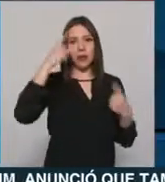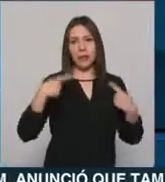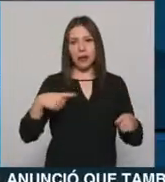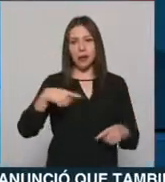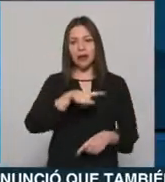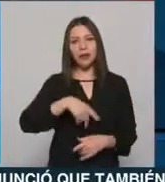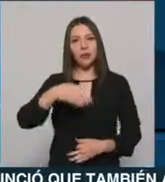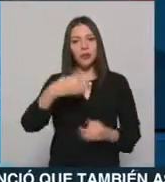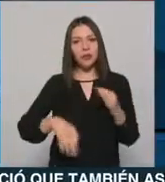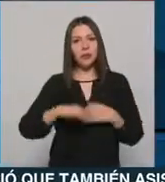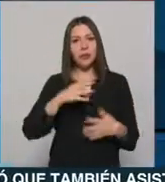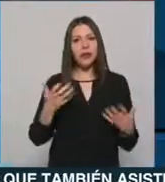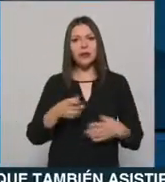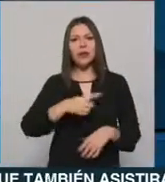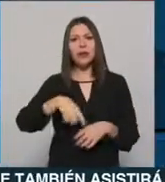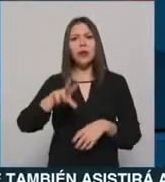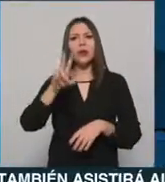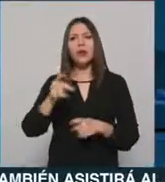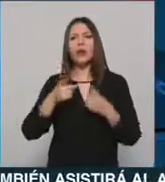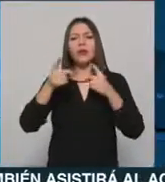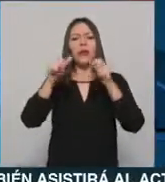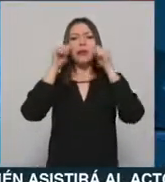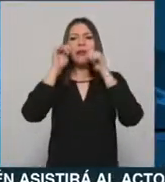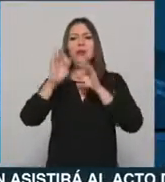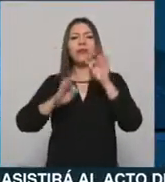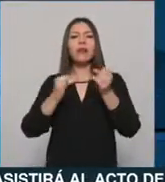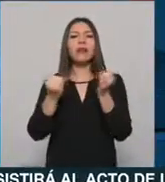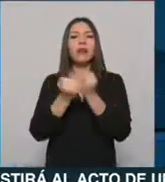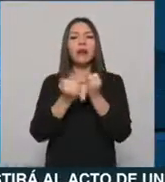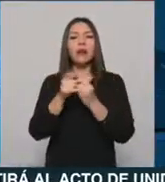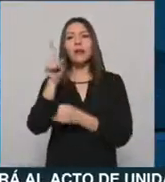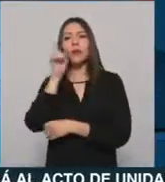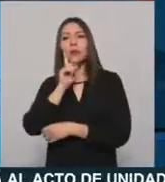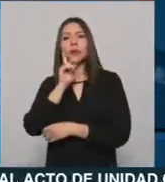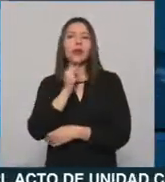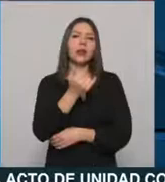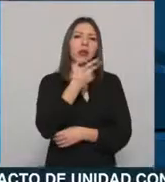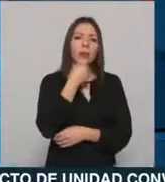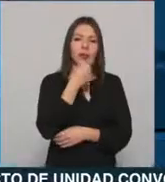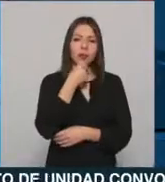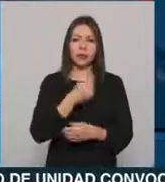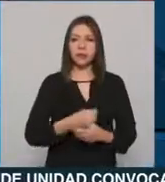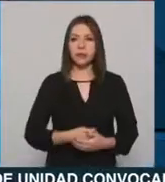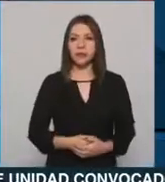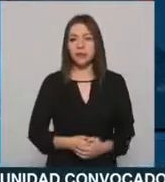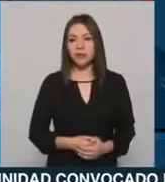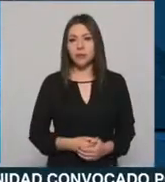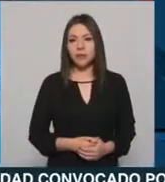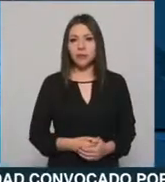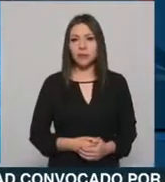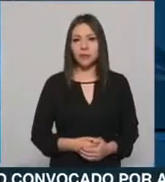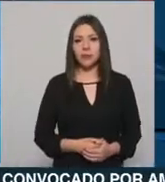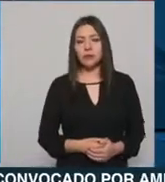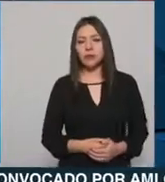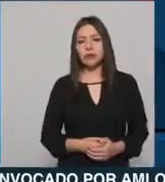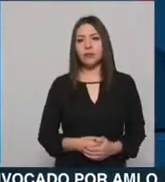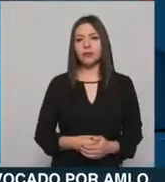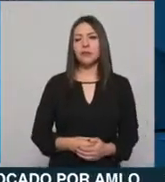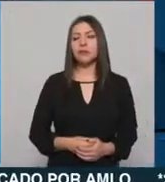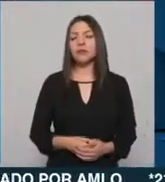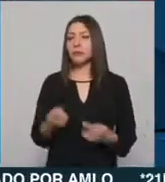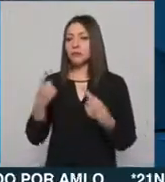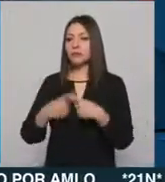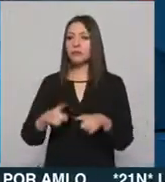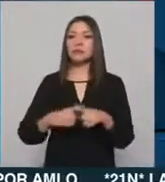trato desigual o diferente a las niñas y a los varones. Hay muchas historias que se han estado recordando, lo decía